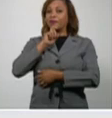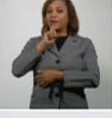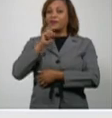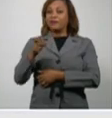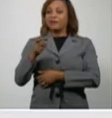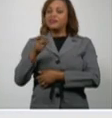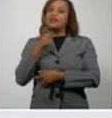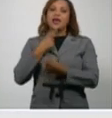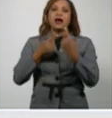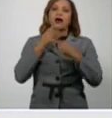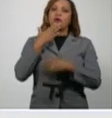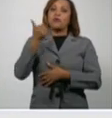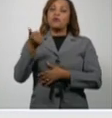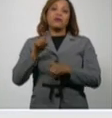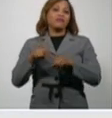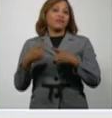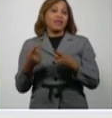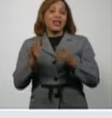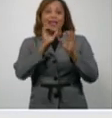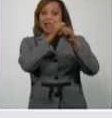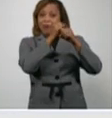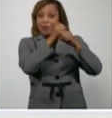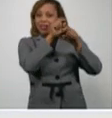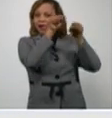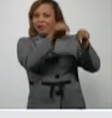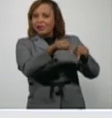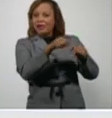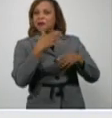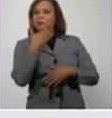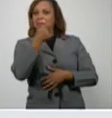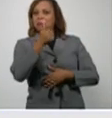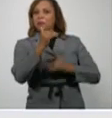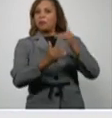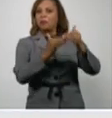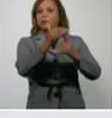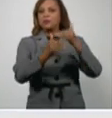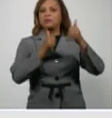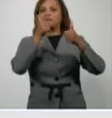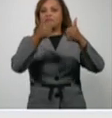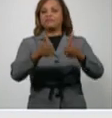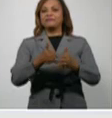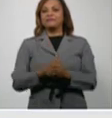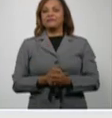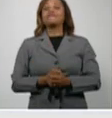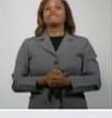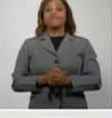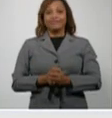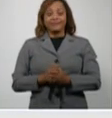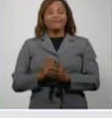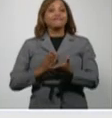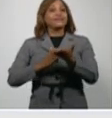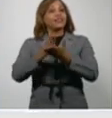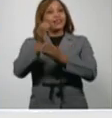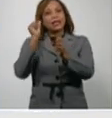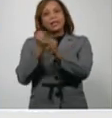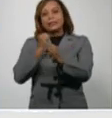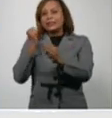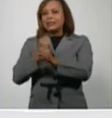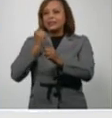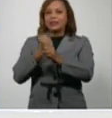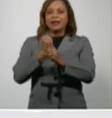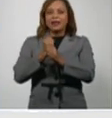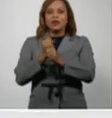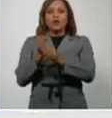luz, el Laboratorio de Biología Molecular. Es así, se ha trabajado intensamente, el